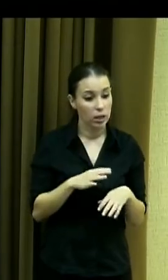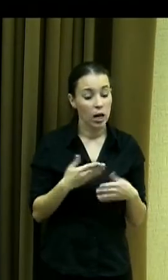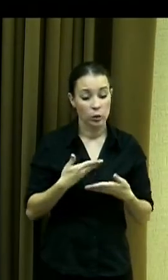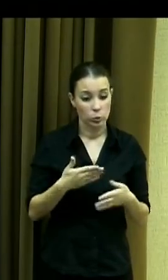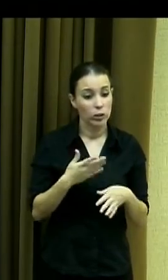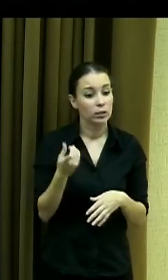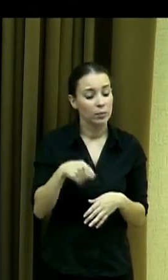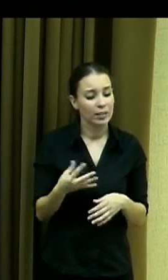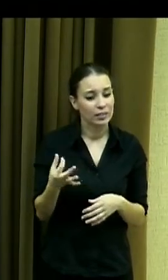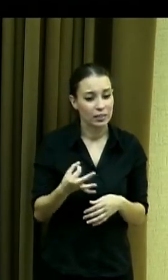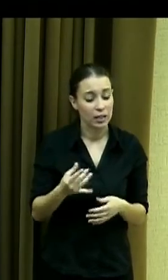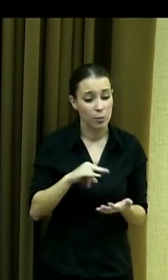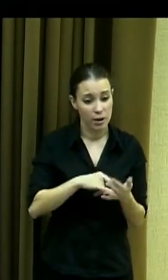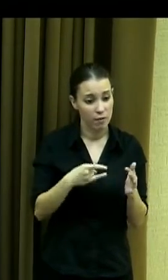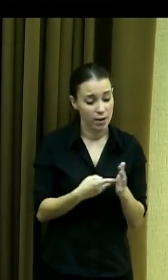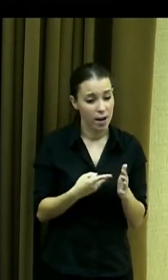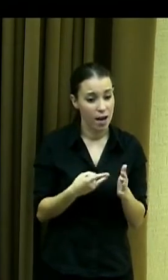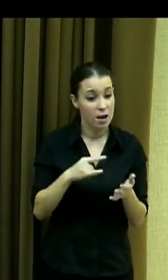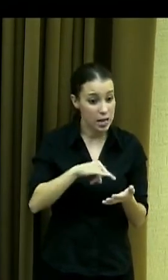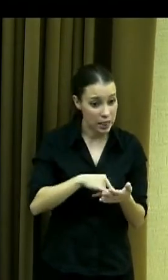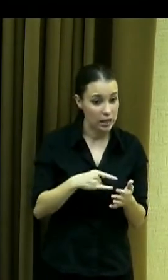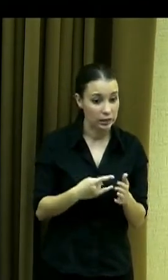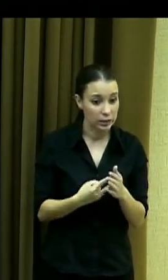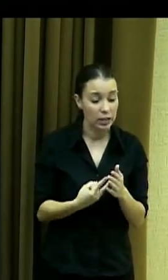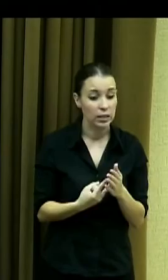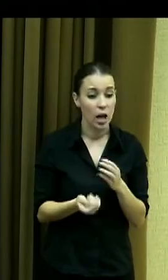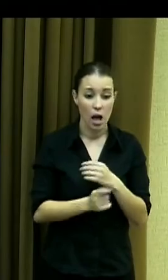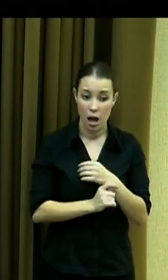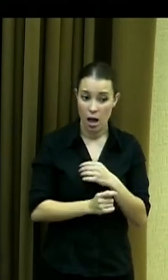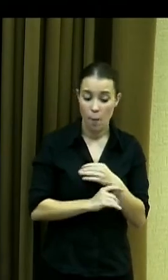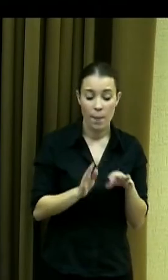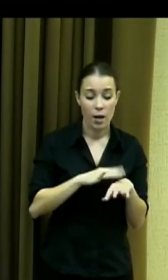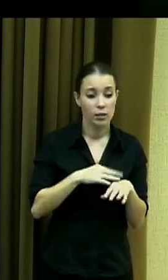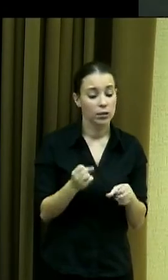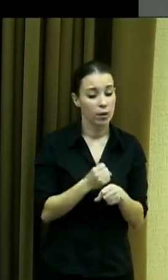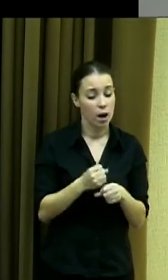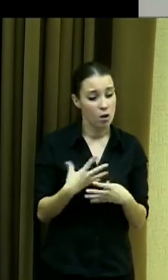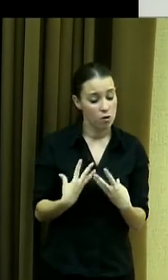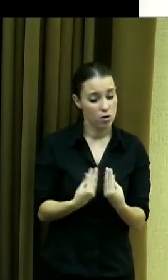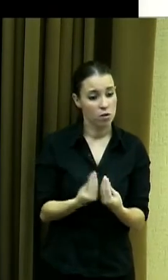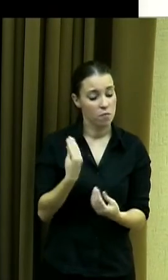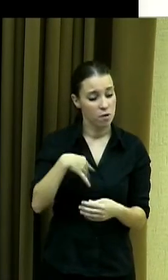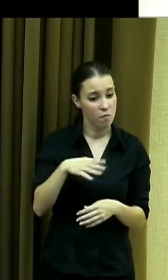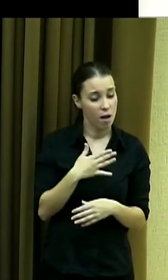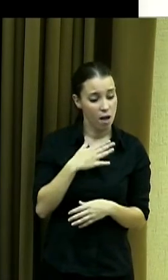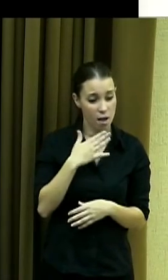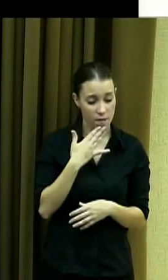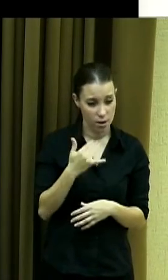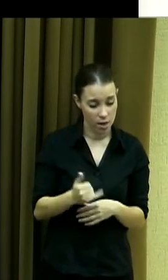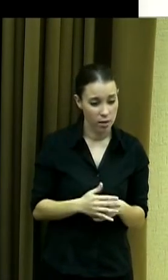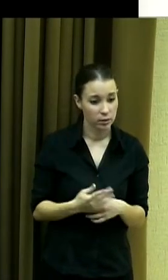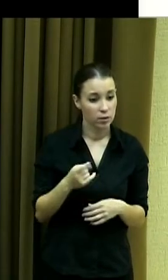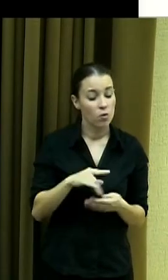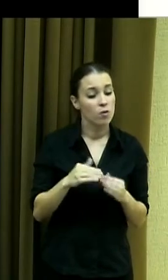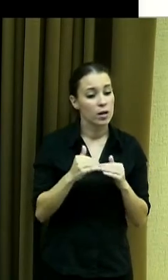planificar estrategias para trabajar con ellos esas habilidades deficitarias. También hay una escala de